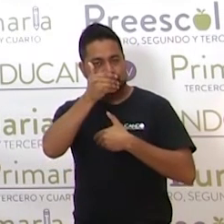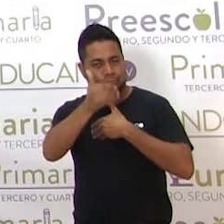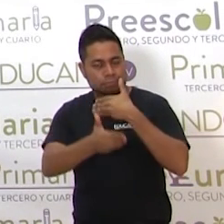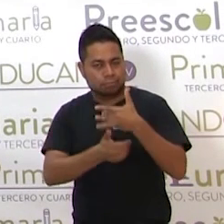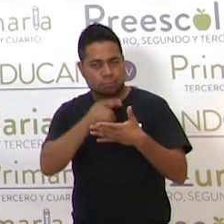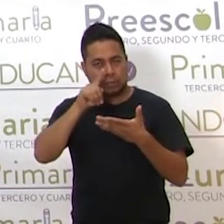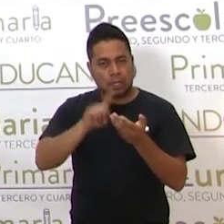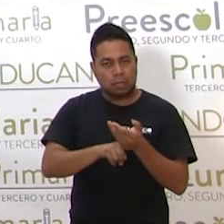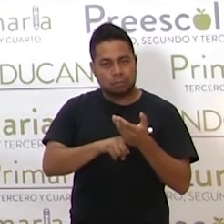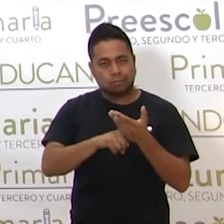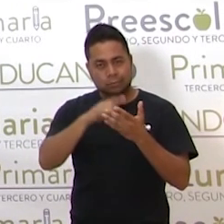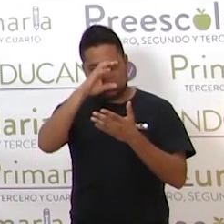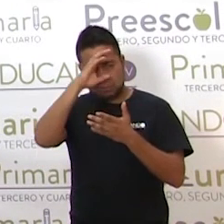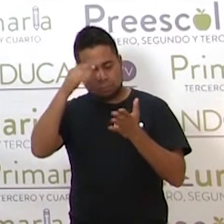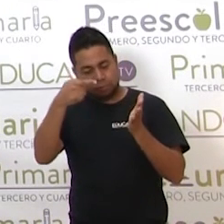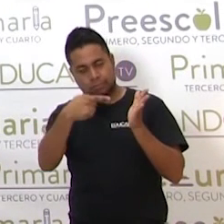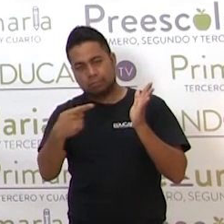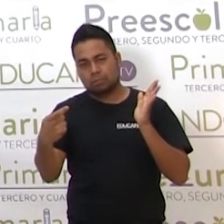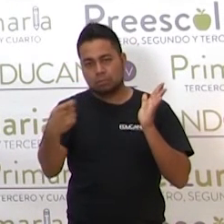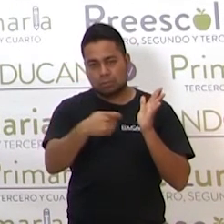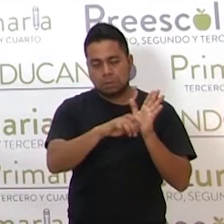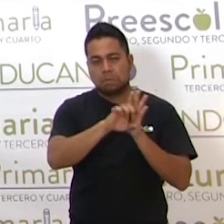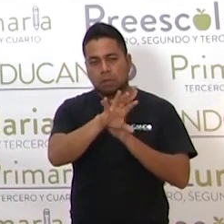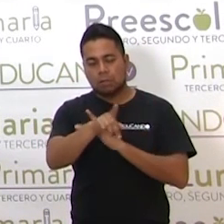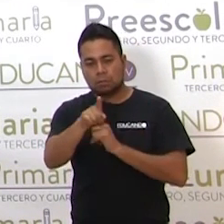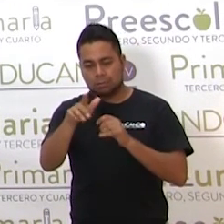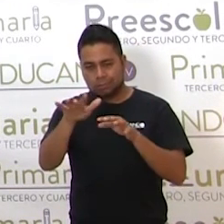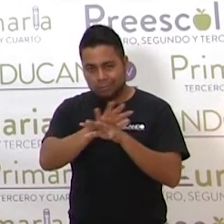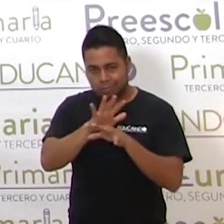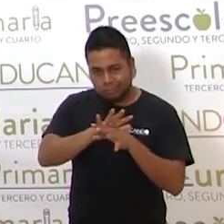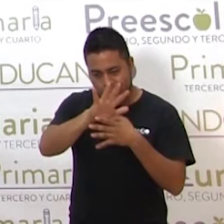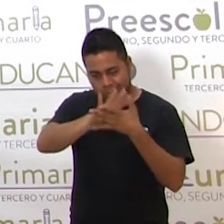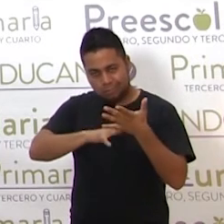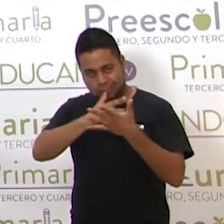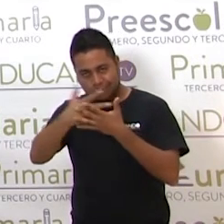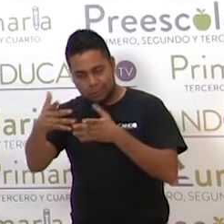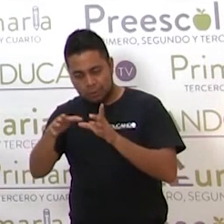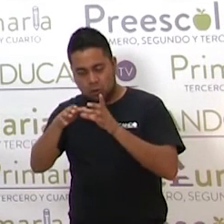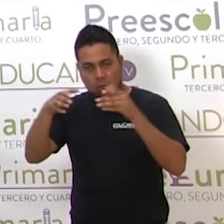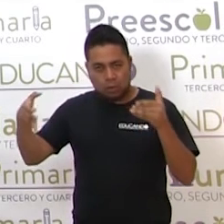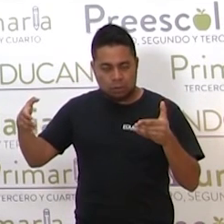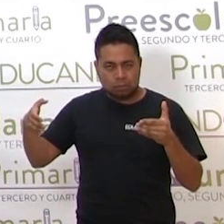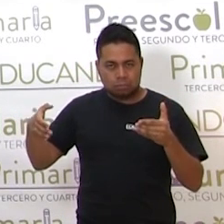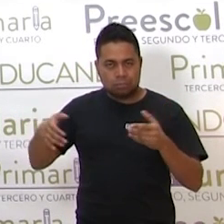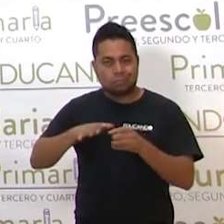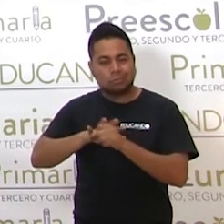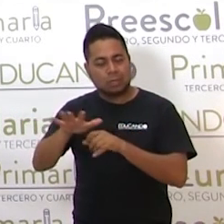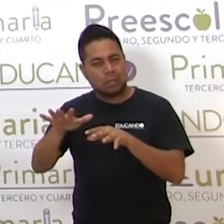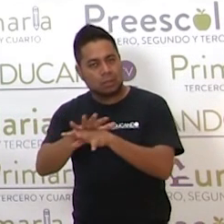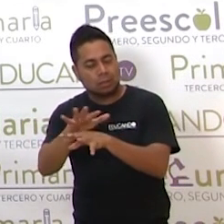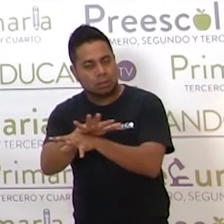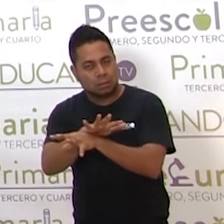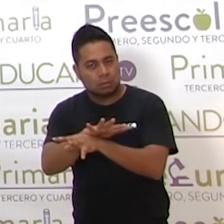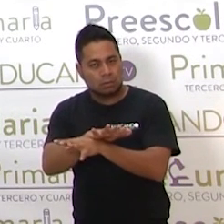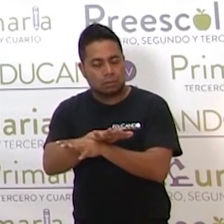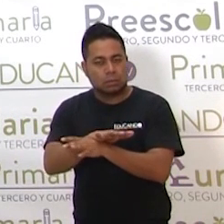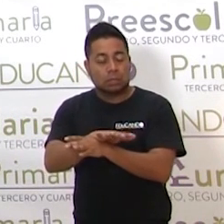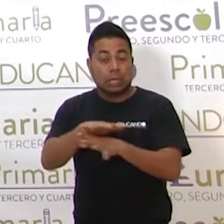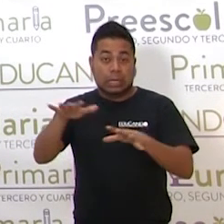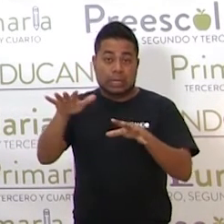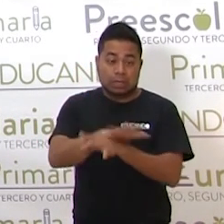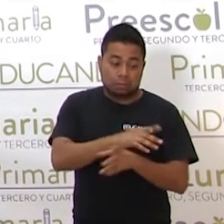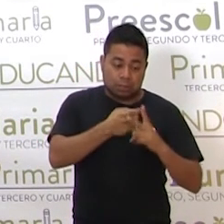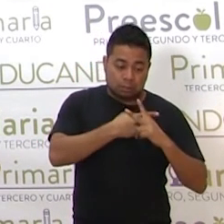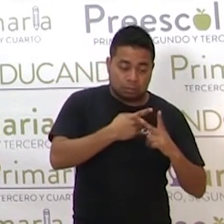en la imagen es, si ustedes van a modificar la trama del cuento, ¿qué van a modificar? ¿El planteamiento,